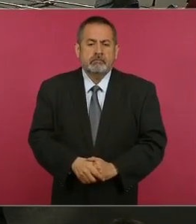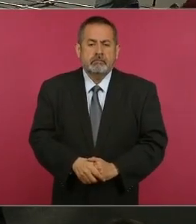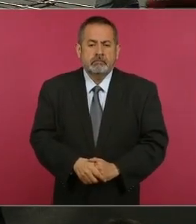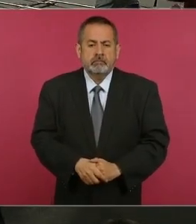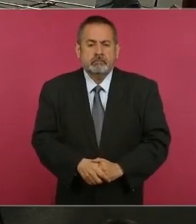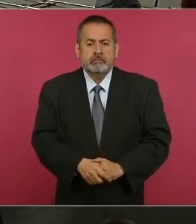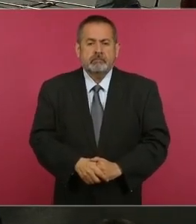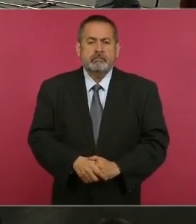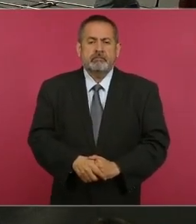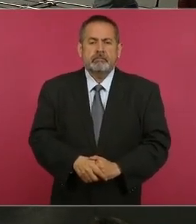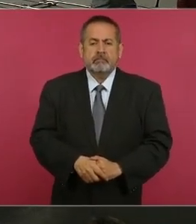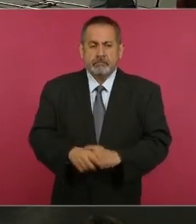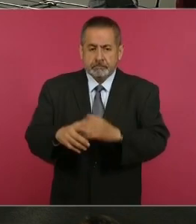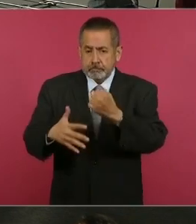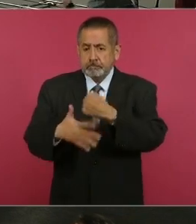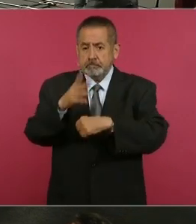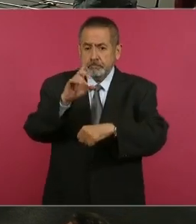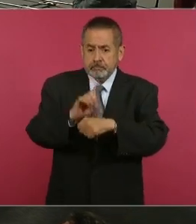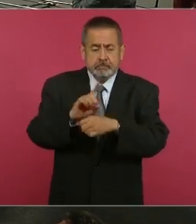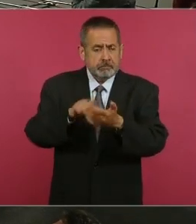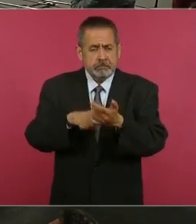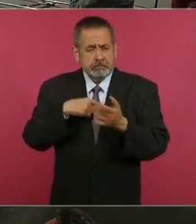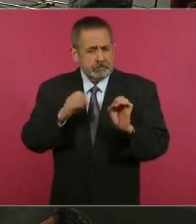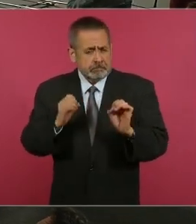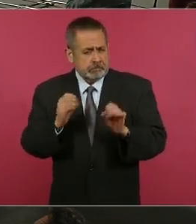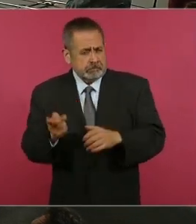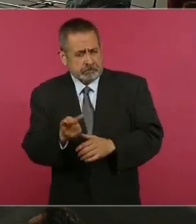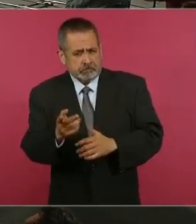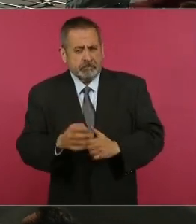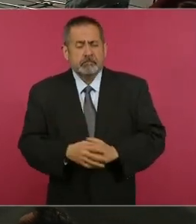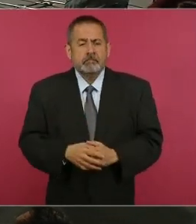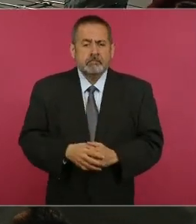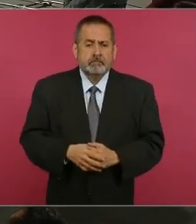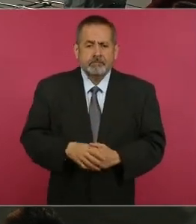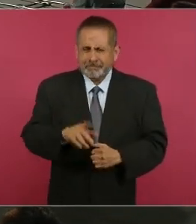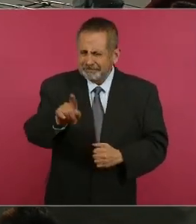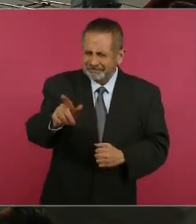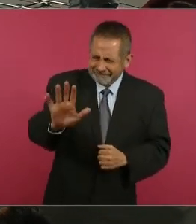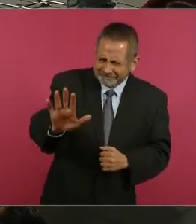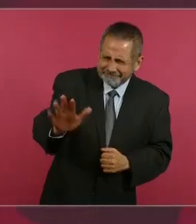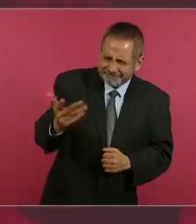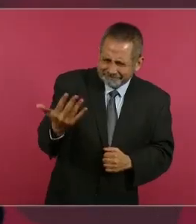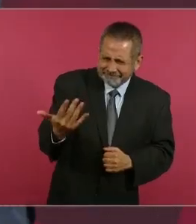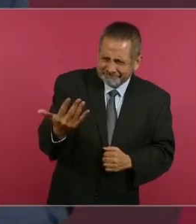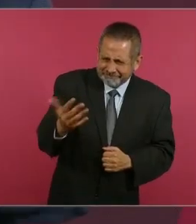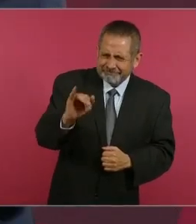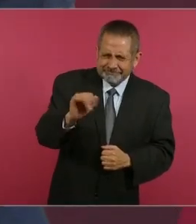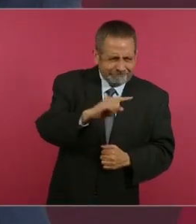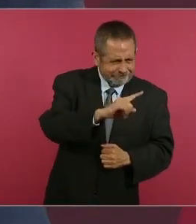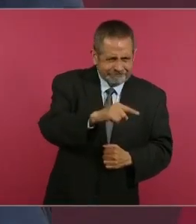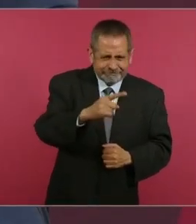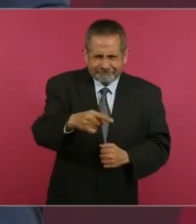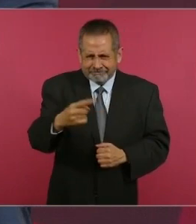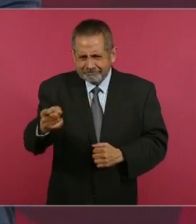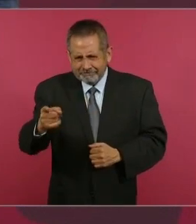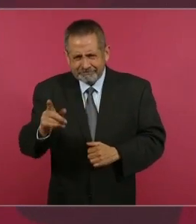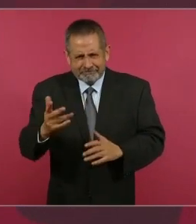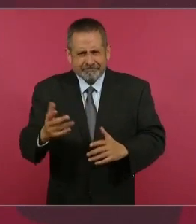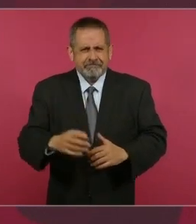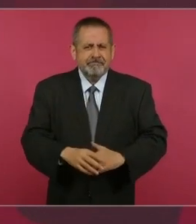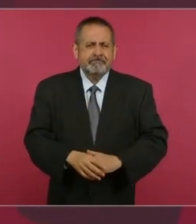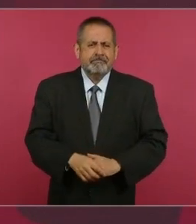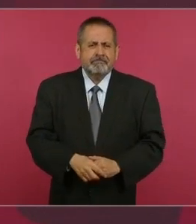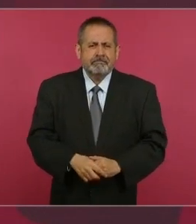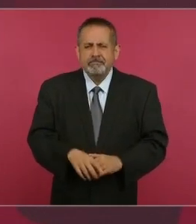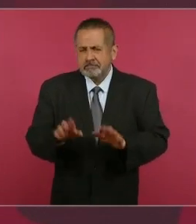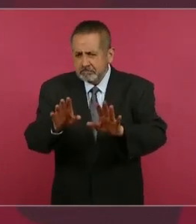15 días. Ah, bueno, está bien, sí. Ahí vamos, sí vamos a llegar, espérate. Sí vamos a llegar. Buenos días,